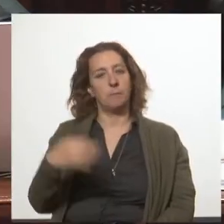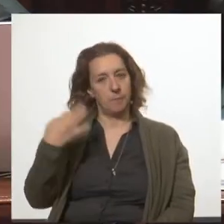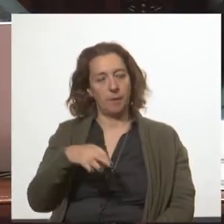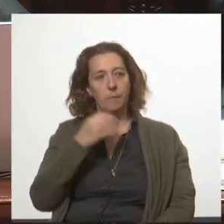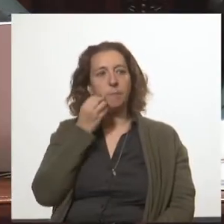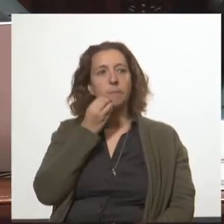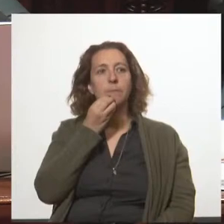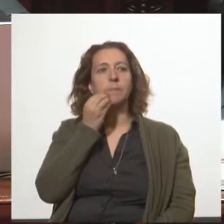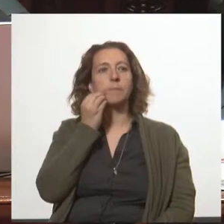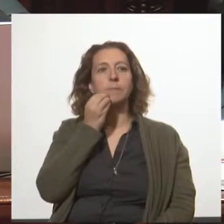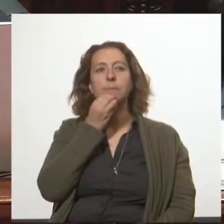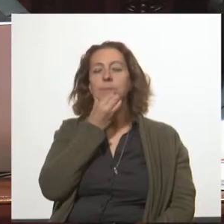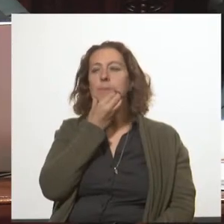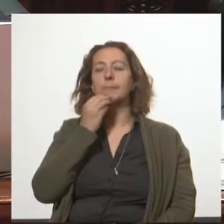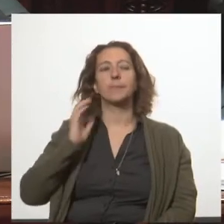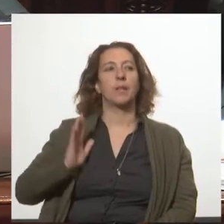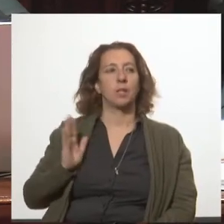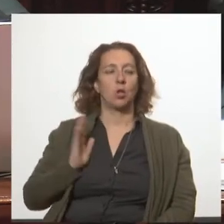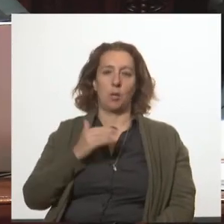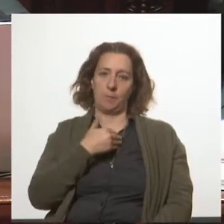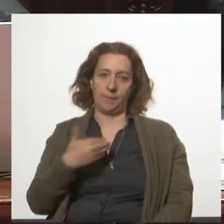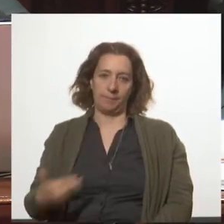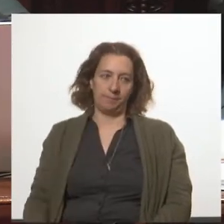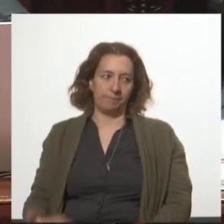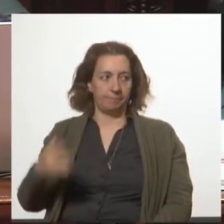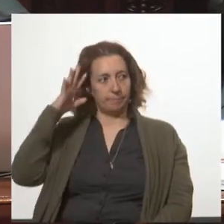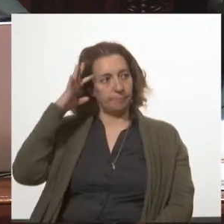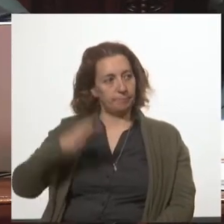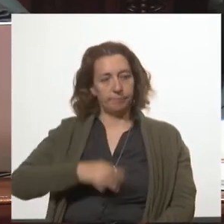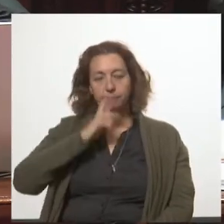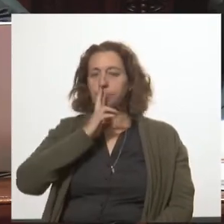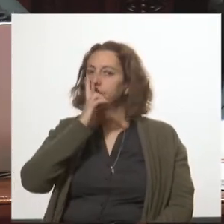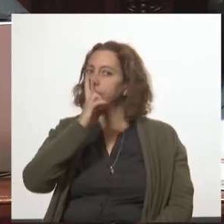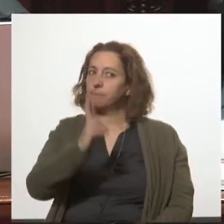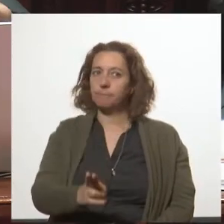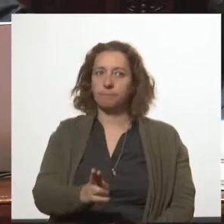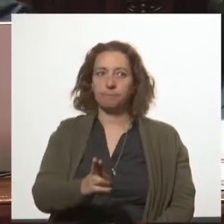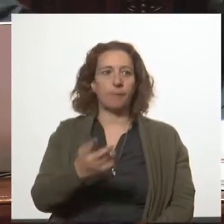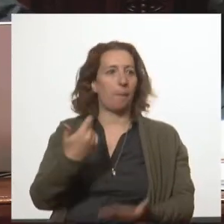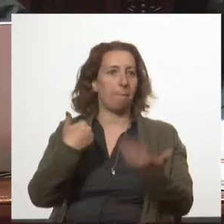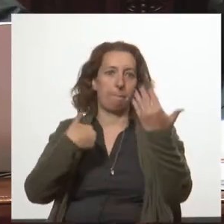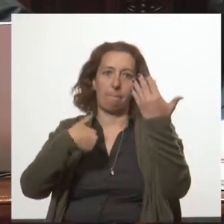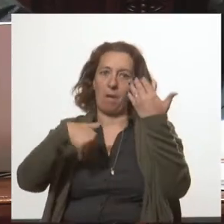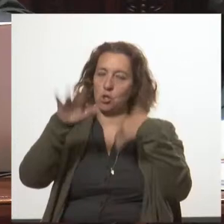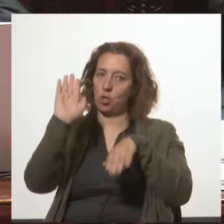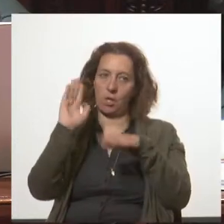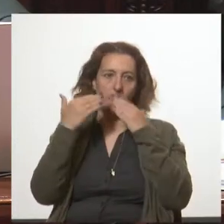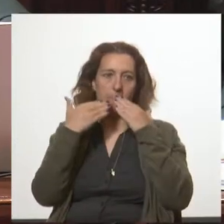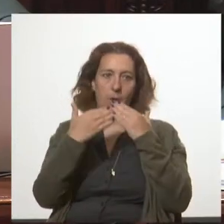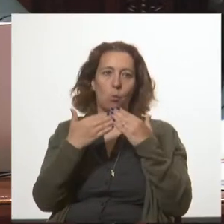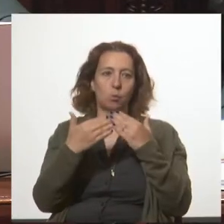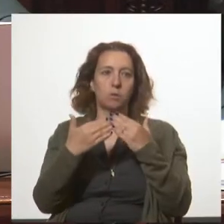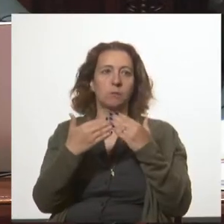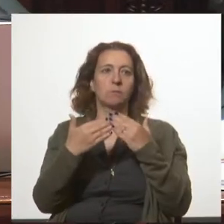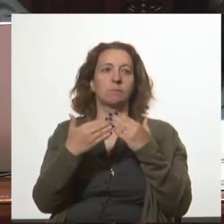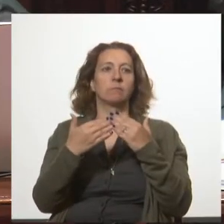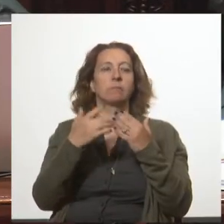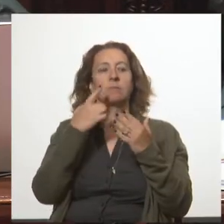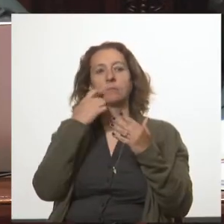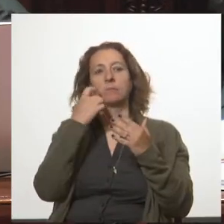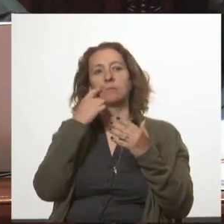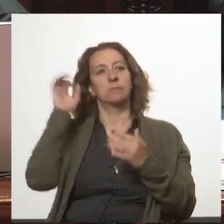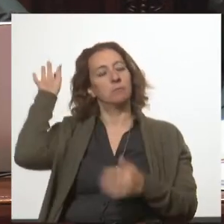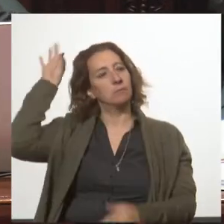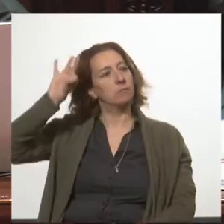en señor presidente yo creo que he contestado la mayoría de las preguntas el señor senador